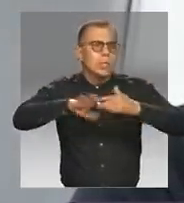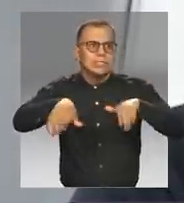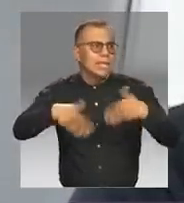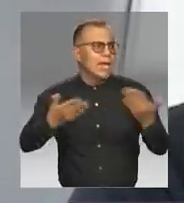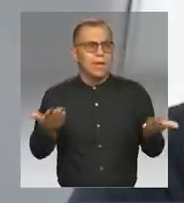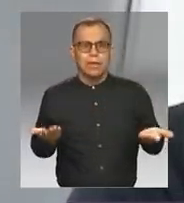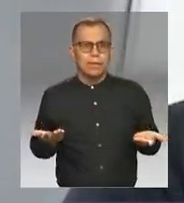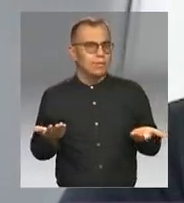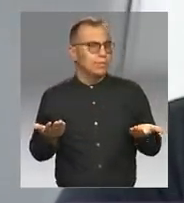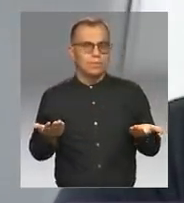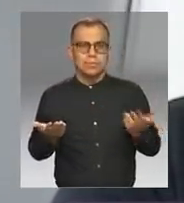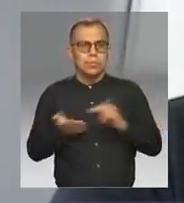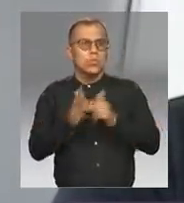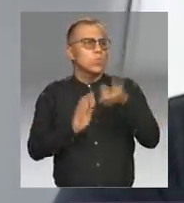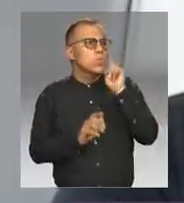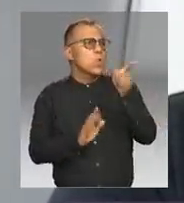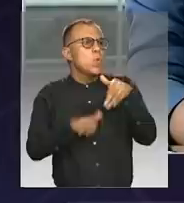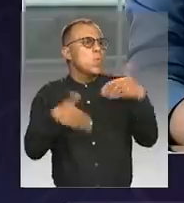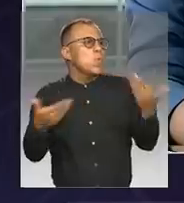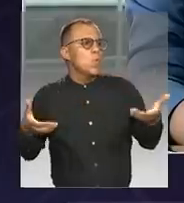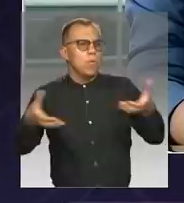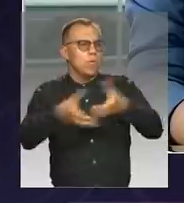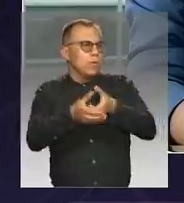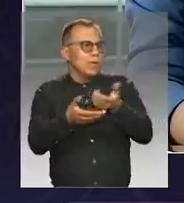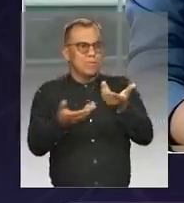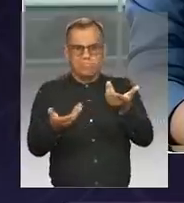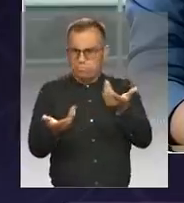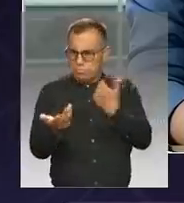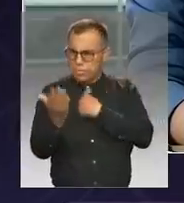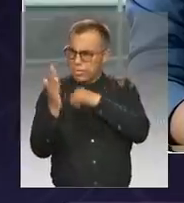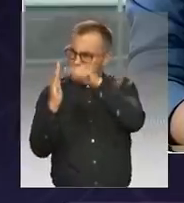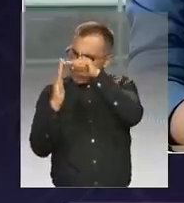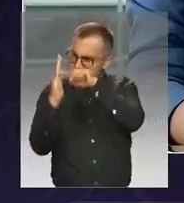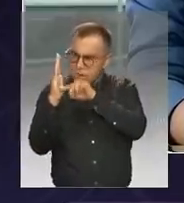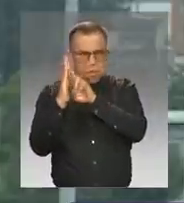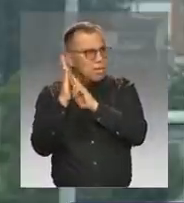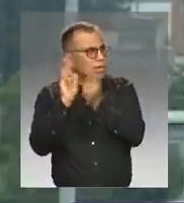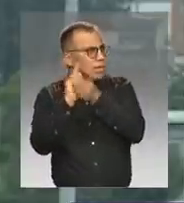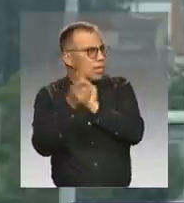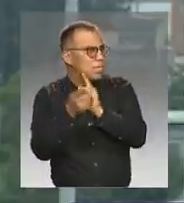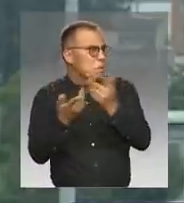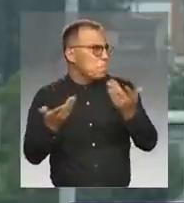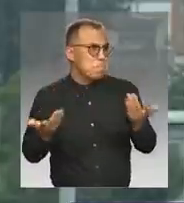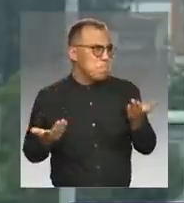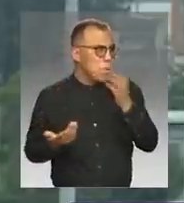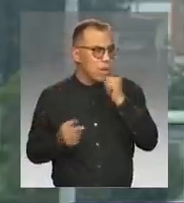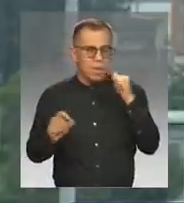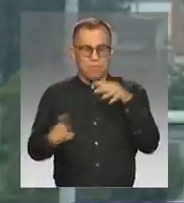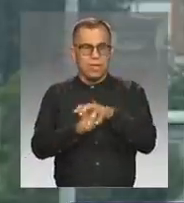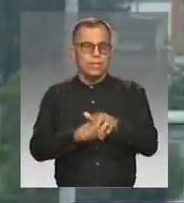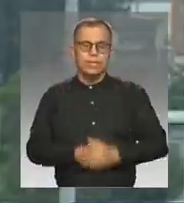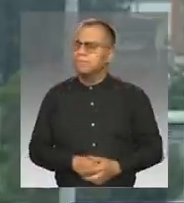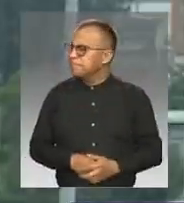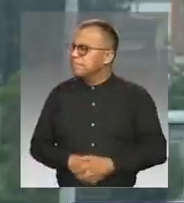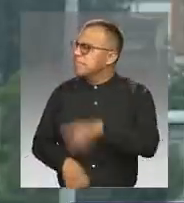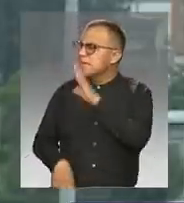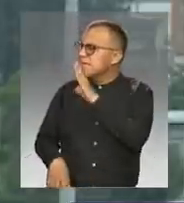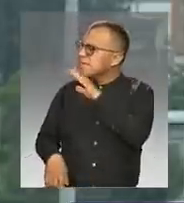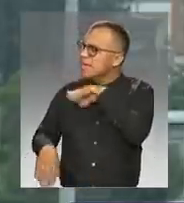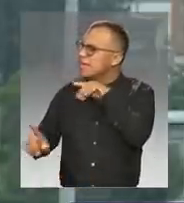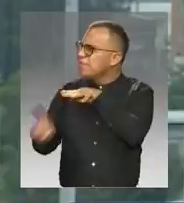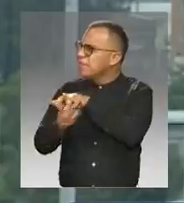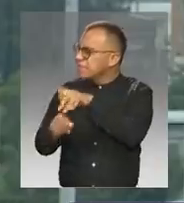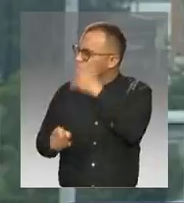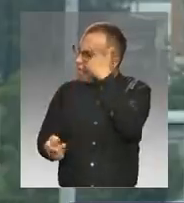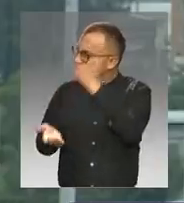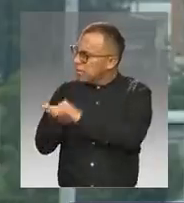existir, porque esta reforma acaba con la clase media. ¿Quiénes considera usted que serán los más afectados con